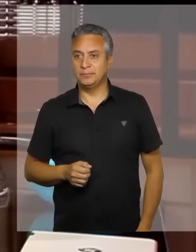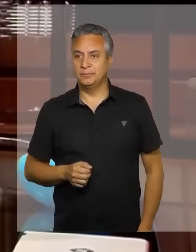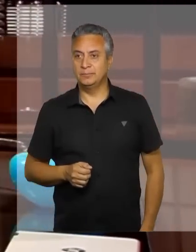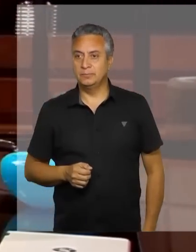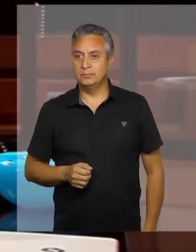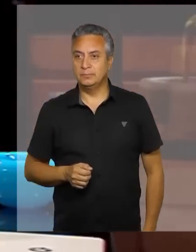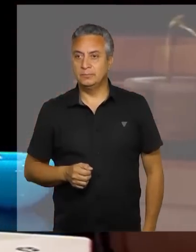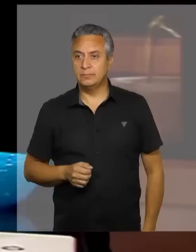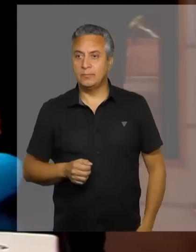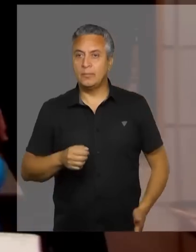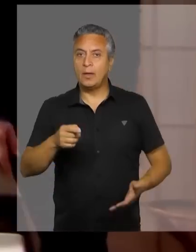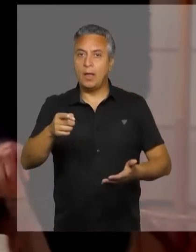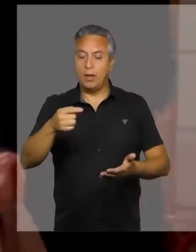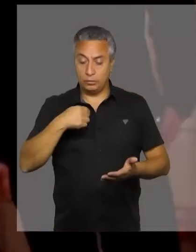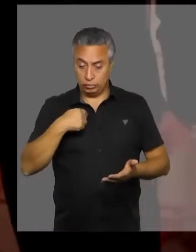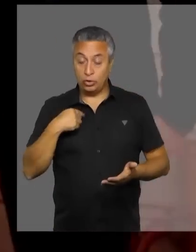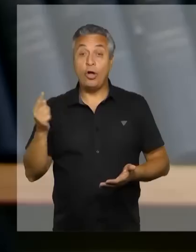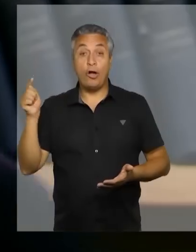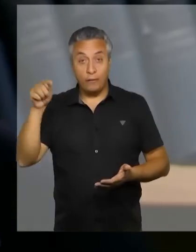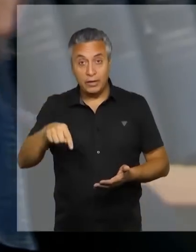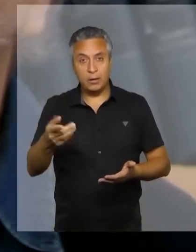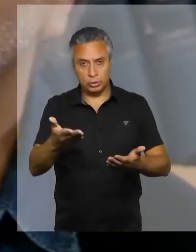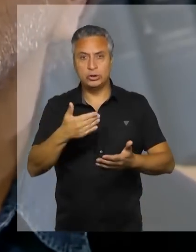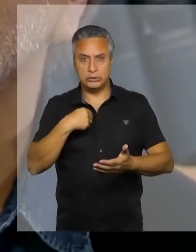Vine porque quiero hablar contigo.